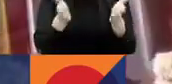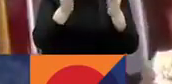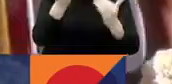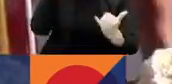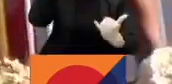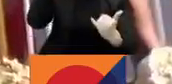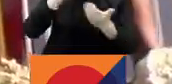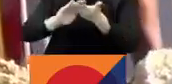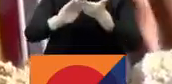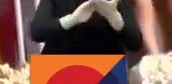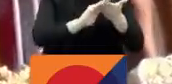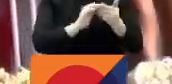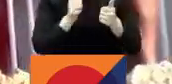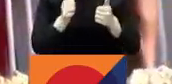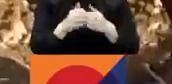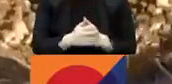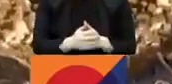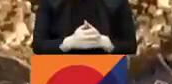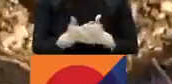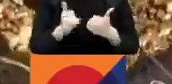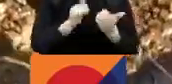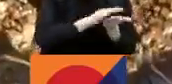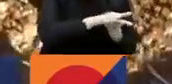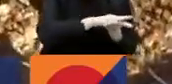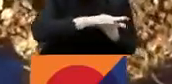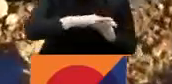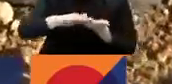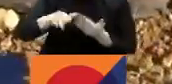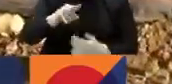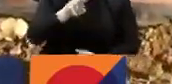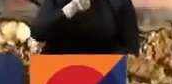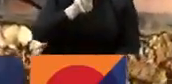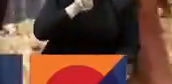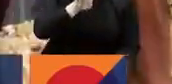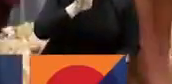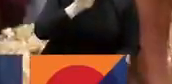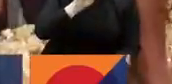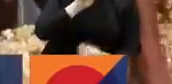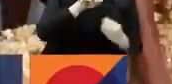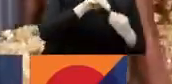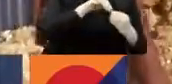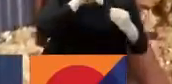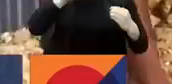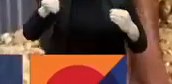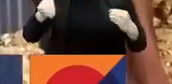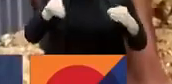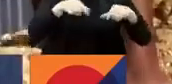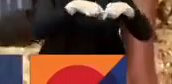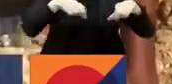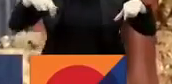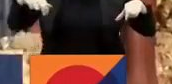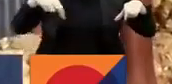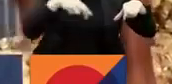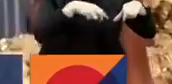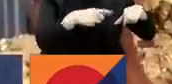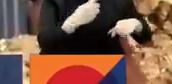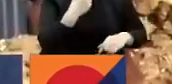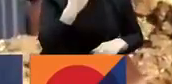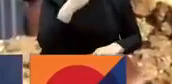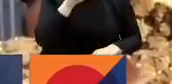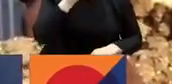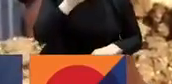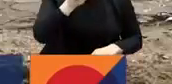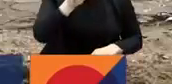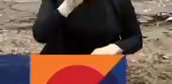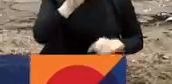adelante. Hasta el momento se han pavimentado 240 metros de andenes y se espera cumplir con los 120 metros de largo de la calle para